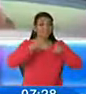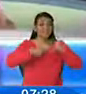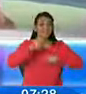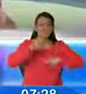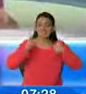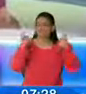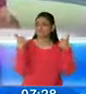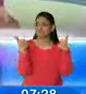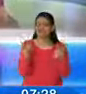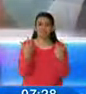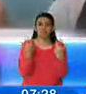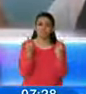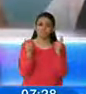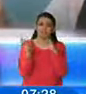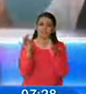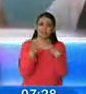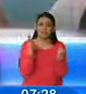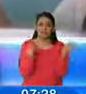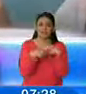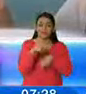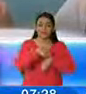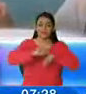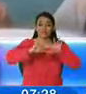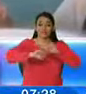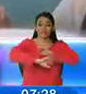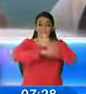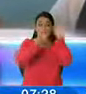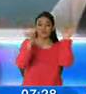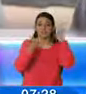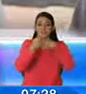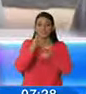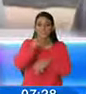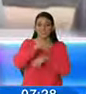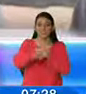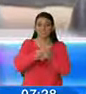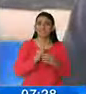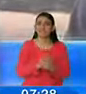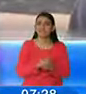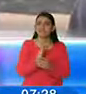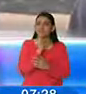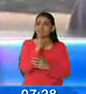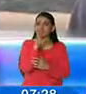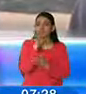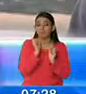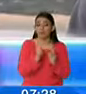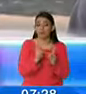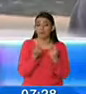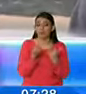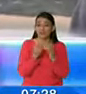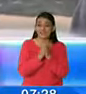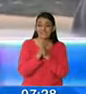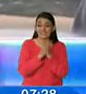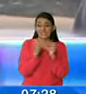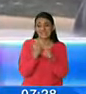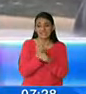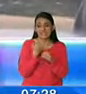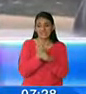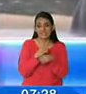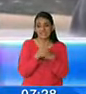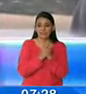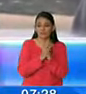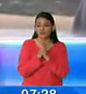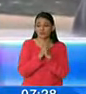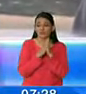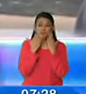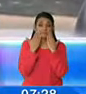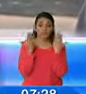Sí, ha habido algo de gente. Yo vendo desde las 6 de la mañana hasta las 3 de la tarde. Sí, siempre que haya una oportunidad de ingreso hay que aprovecharla. No se